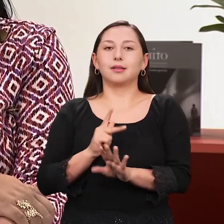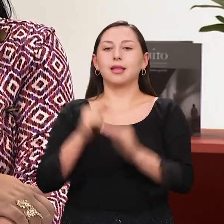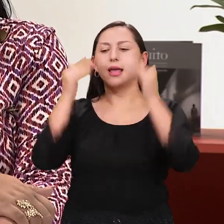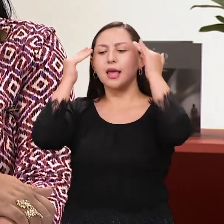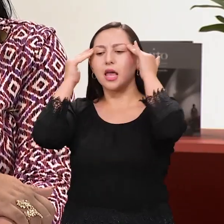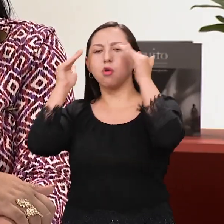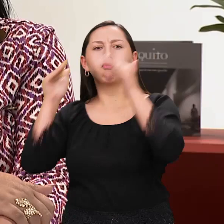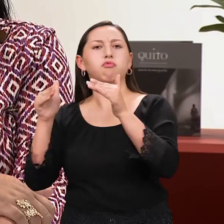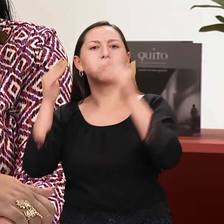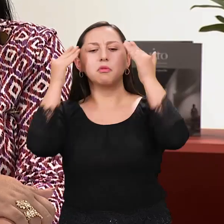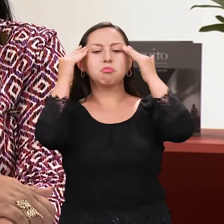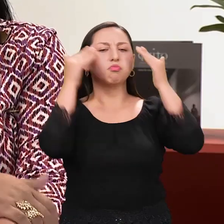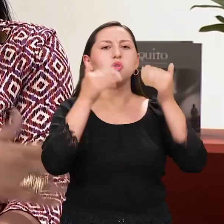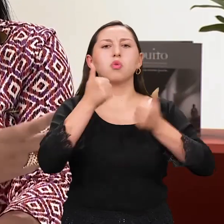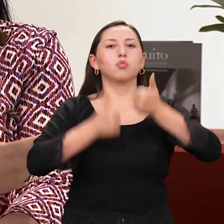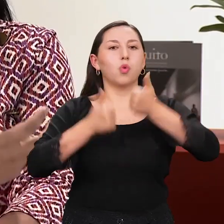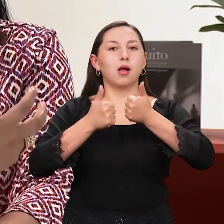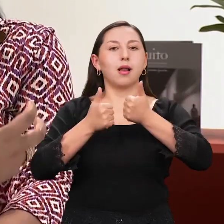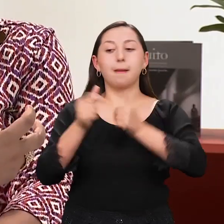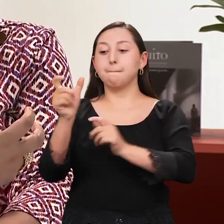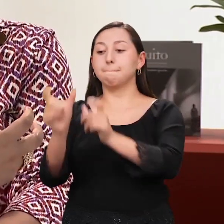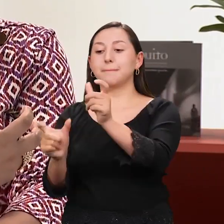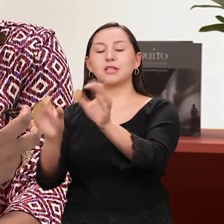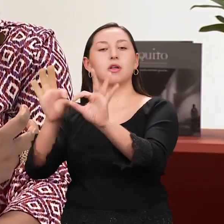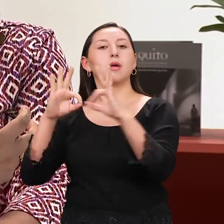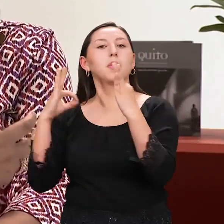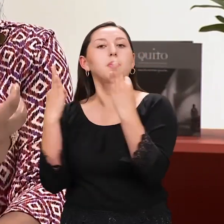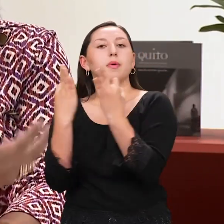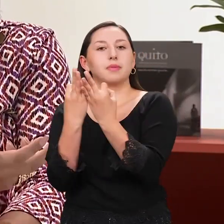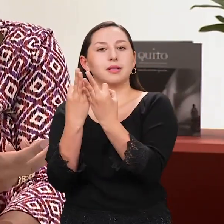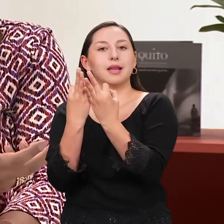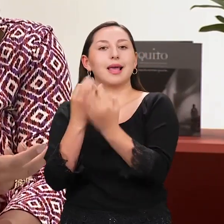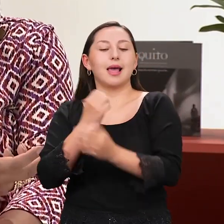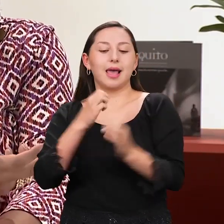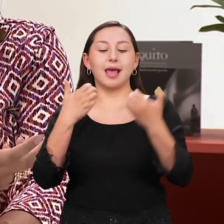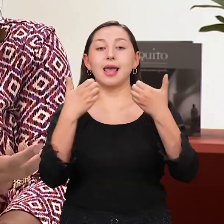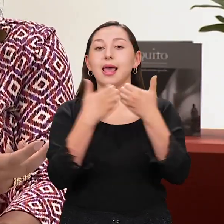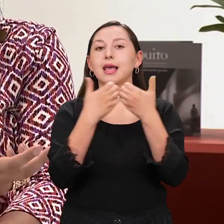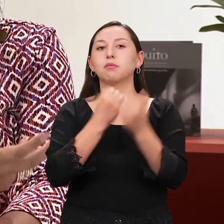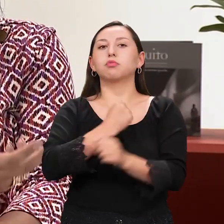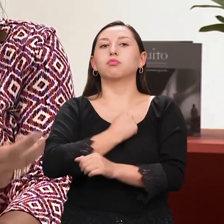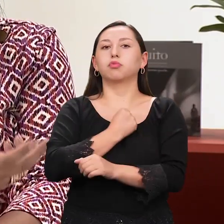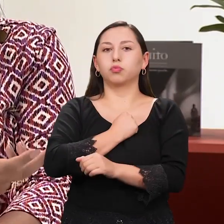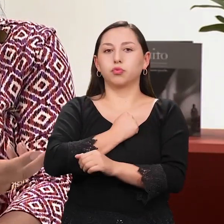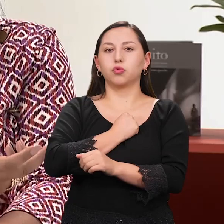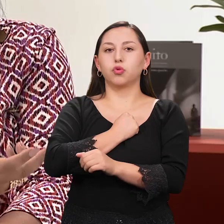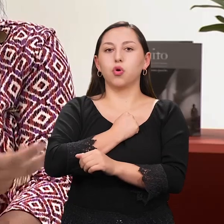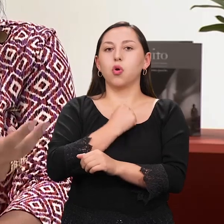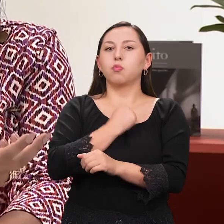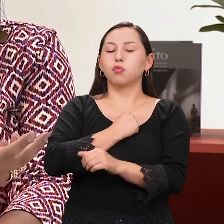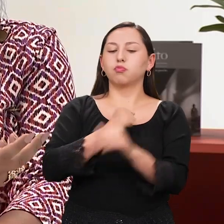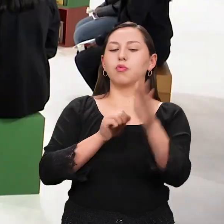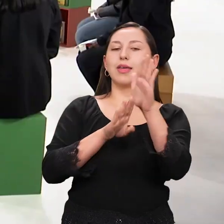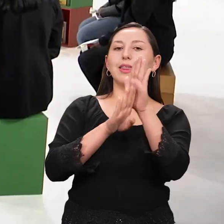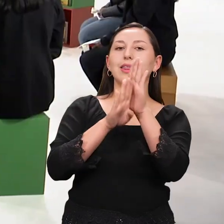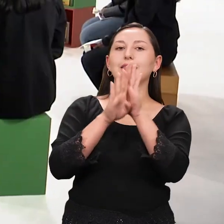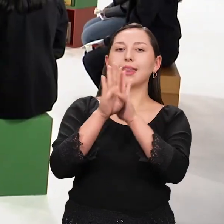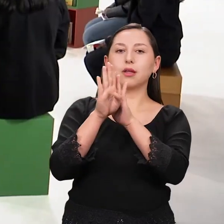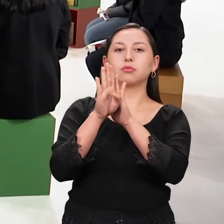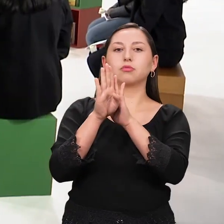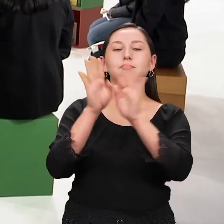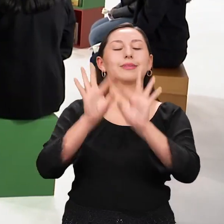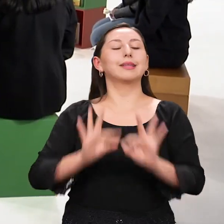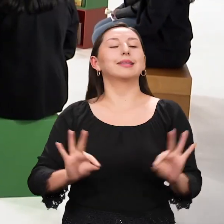es importante que la persona o las personas de tu entorno personal sean tu equipo, sean tu principal equipo para que entiendan que lo que